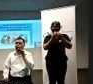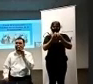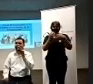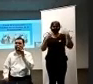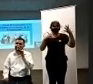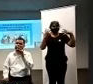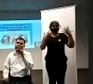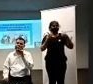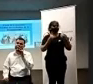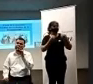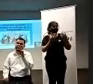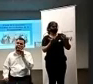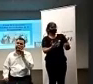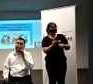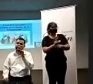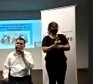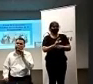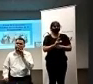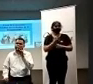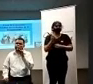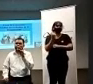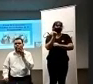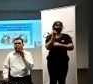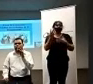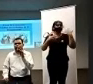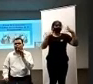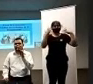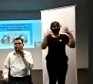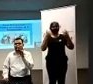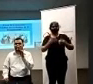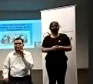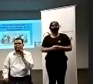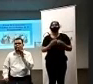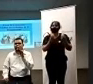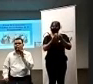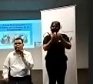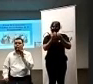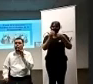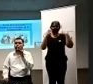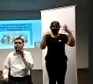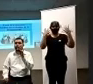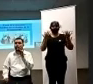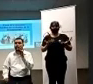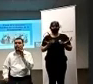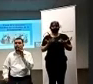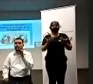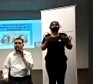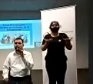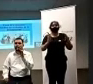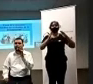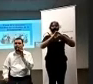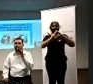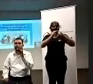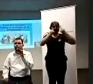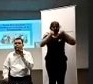en el tapabocas, etc. Y con el tema del distanciamiento social, lo que ocurrió es que la persona con